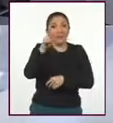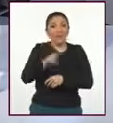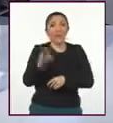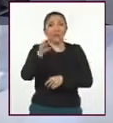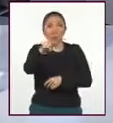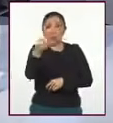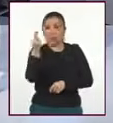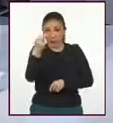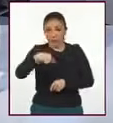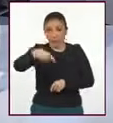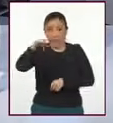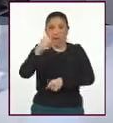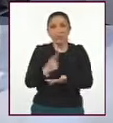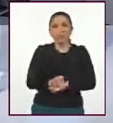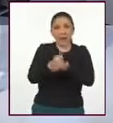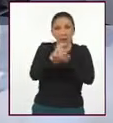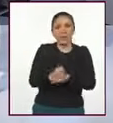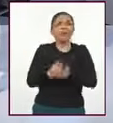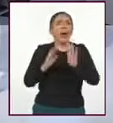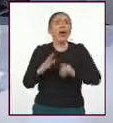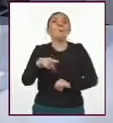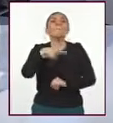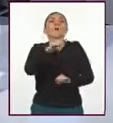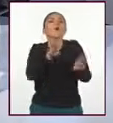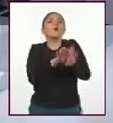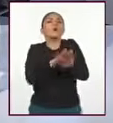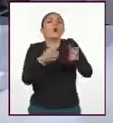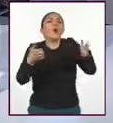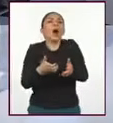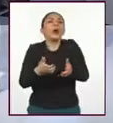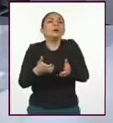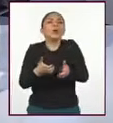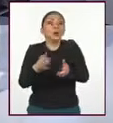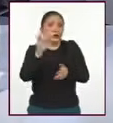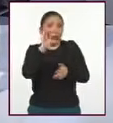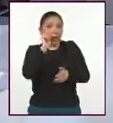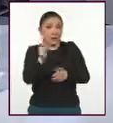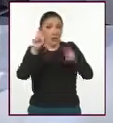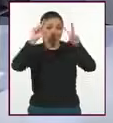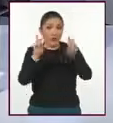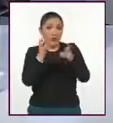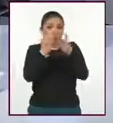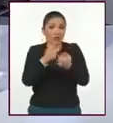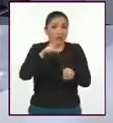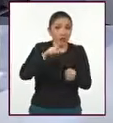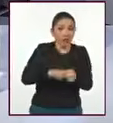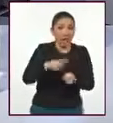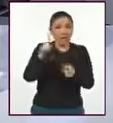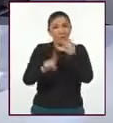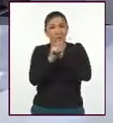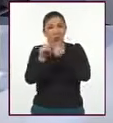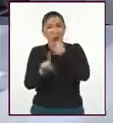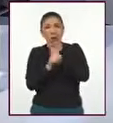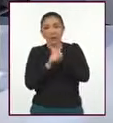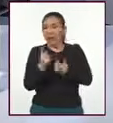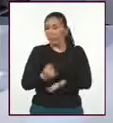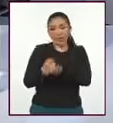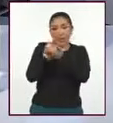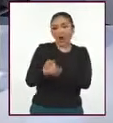a terapia, pues pero ¿cómo lo trabajas? Es importante. Si es una cosa social, ¿cómo lo trabajarías si no es a través de terapia, por